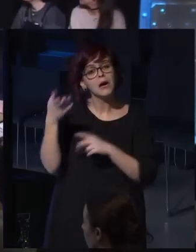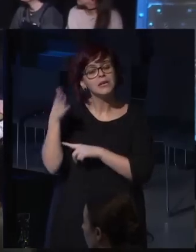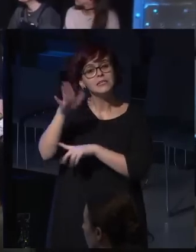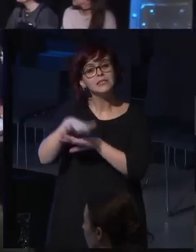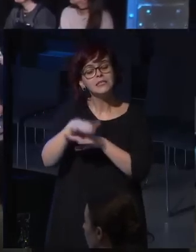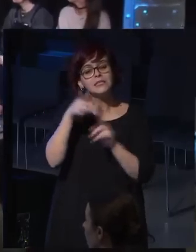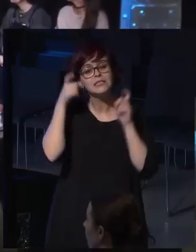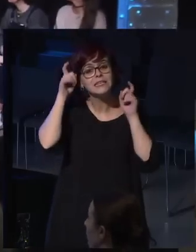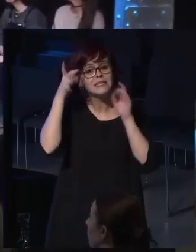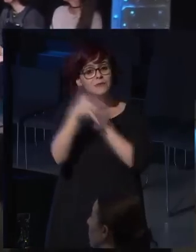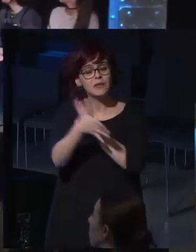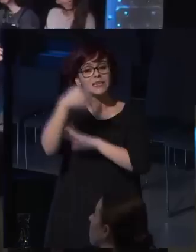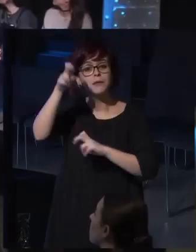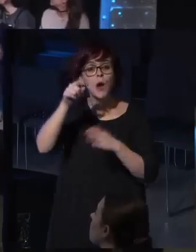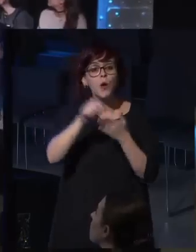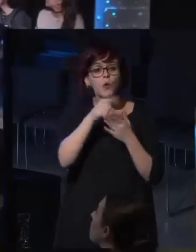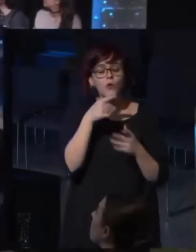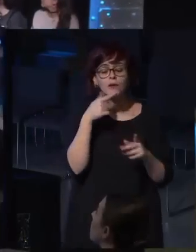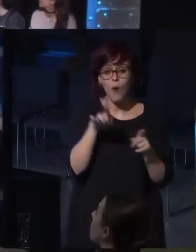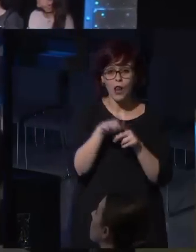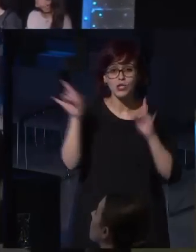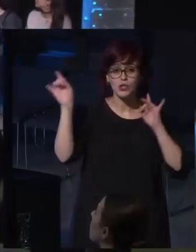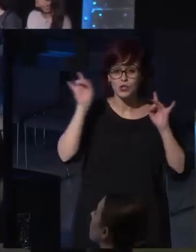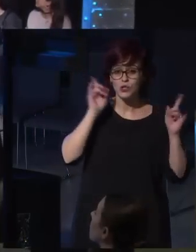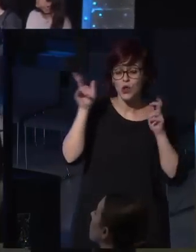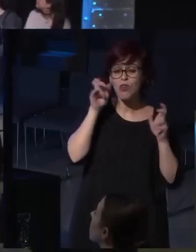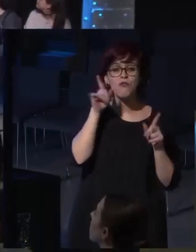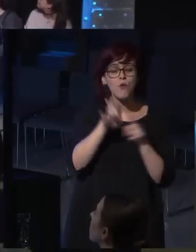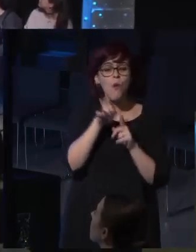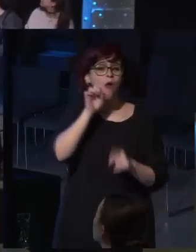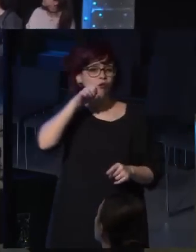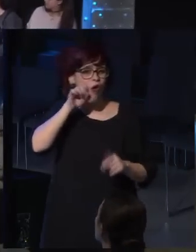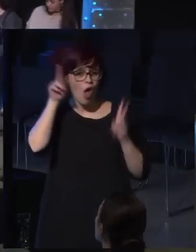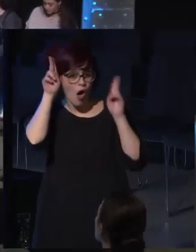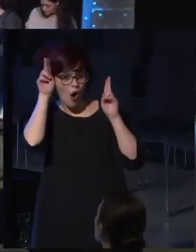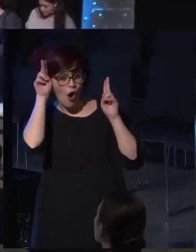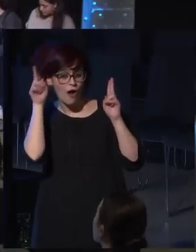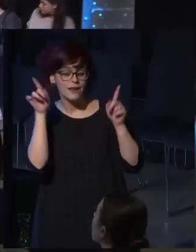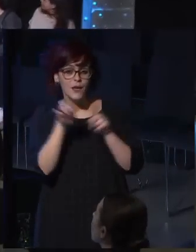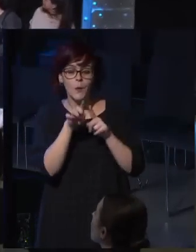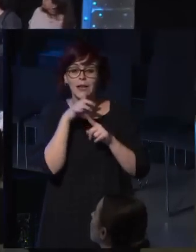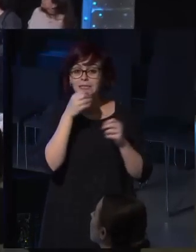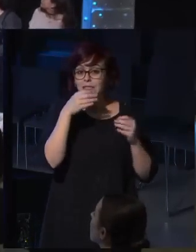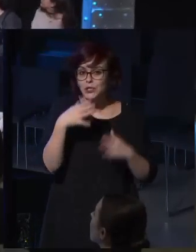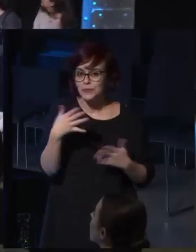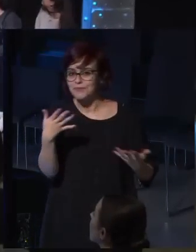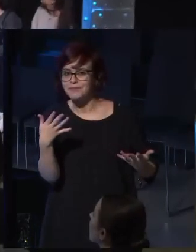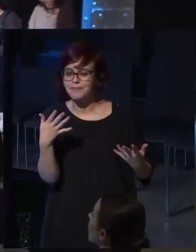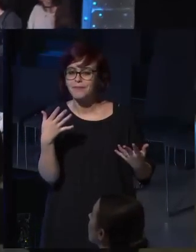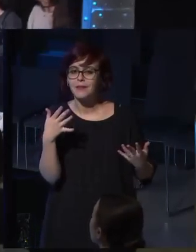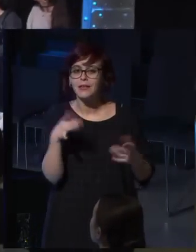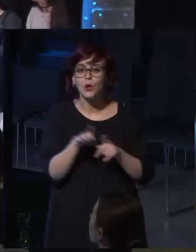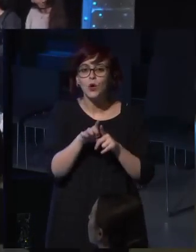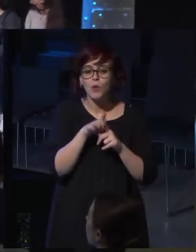intenta explicar el momento del sonido con un conejo. Y no sé si se podría entender más o menos de qué va la historia, ¿no? O sea,